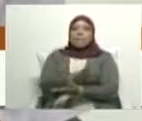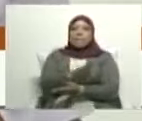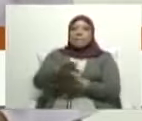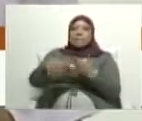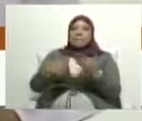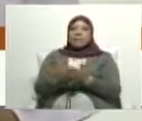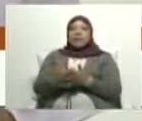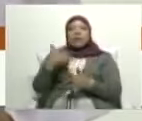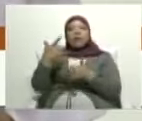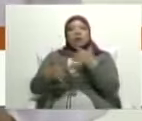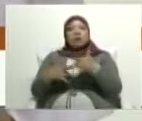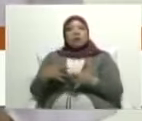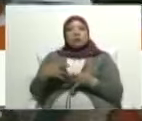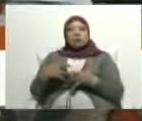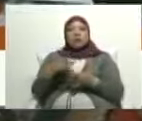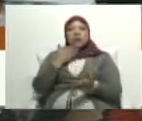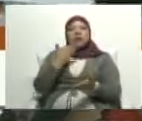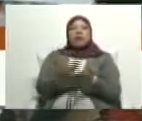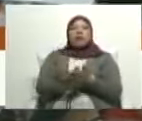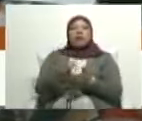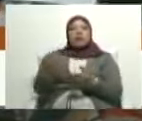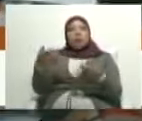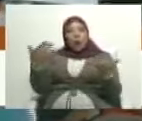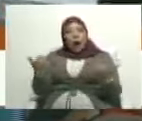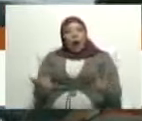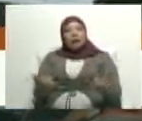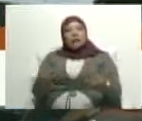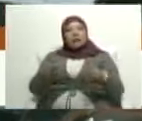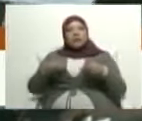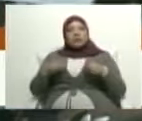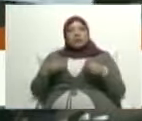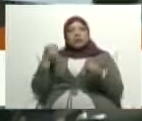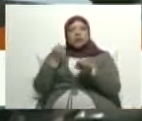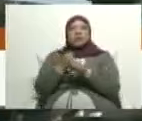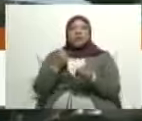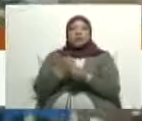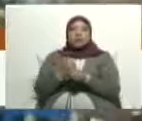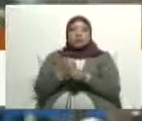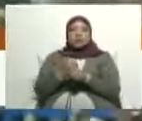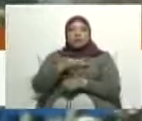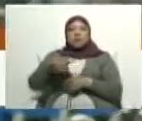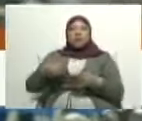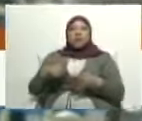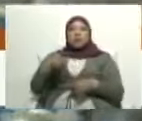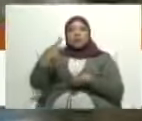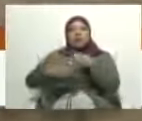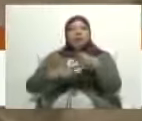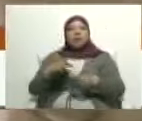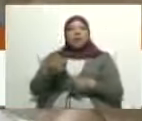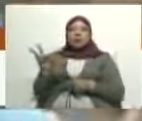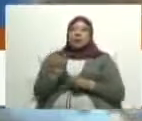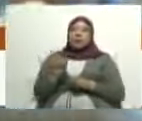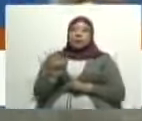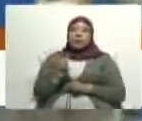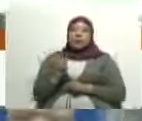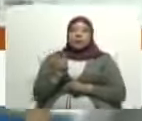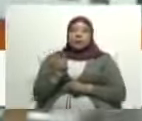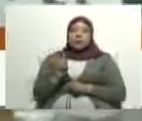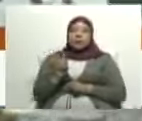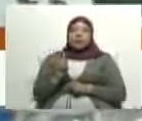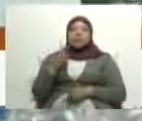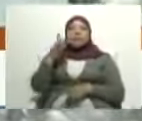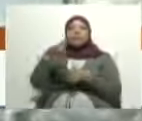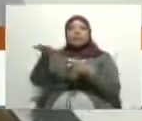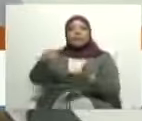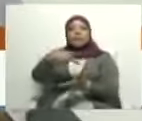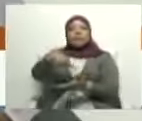nuestros artesanos, agradezco las recomendaciones que en general nos han presentado nuestros